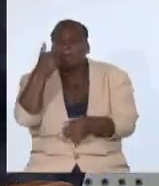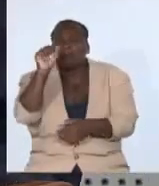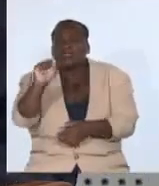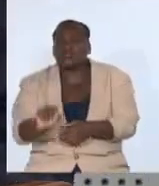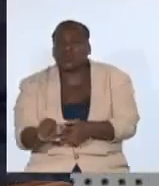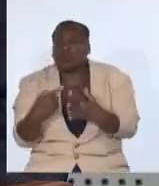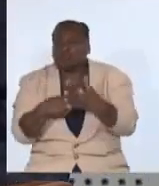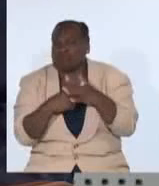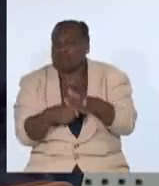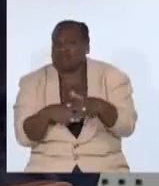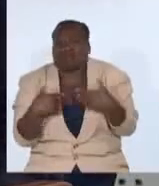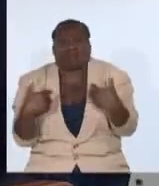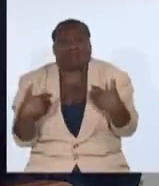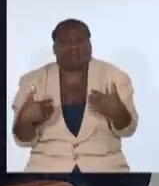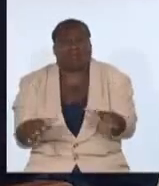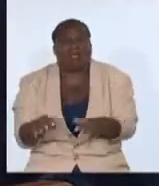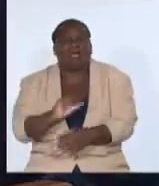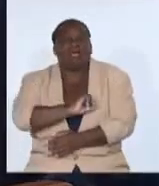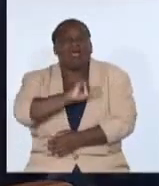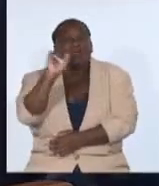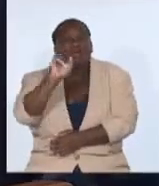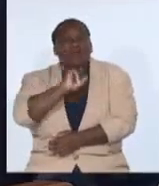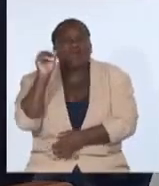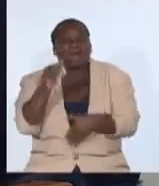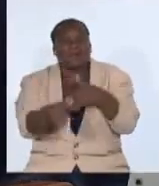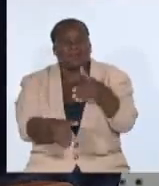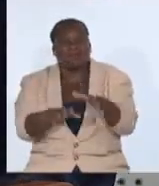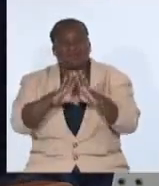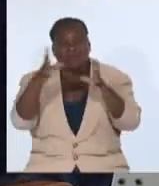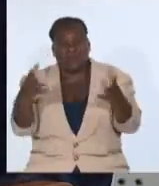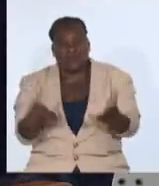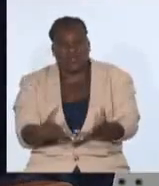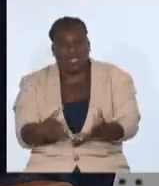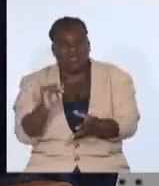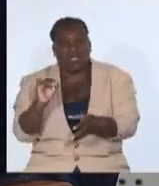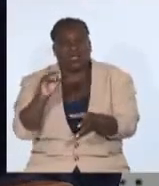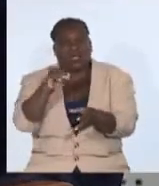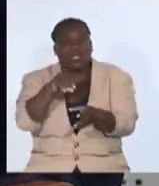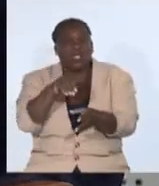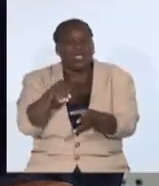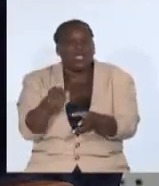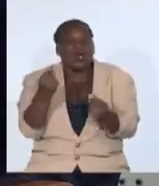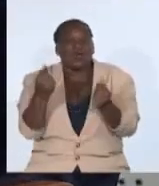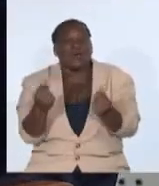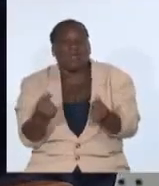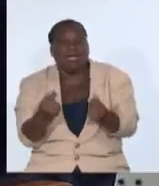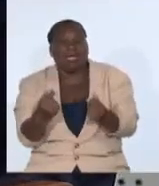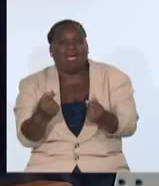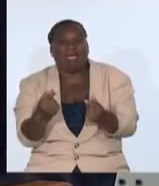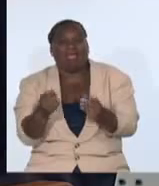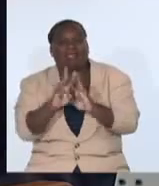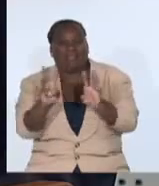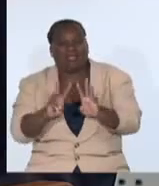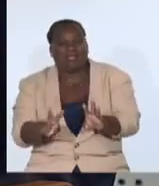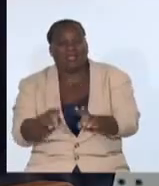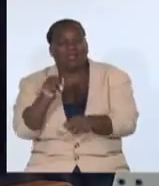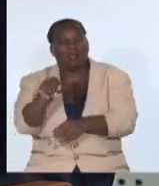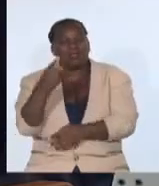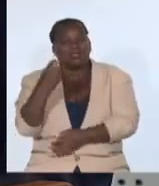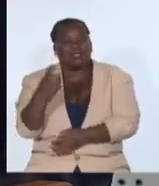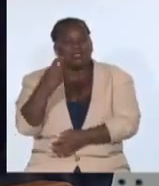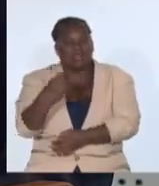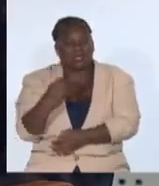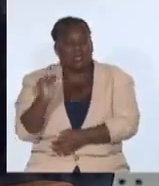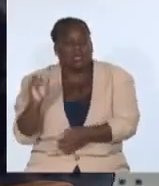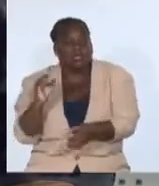lograr la participación universal e inclusive en la economía digital requerirá invertir en nuestros países como